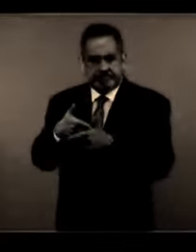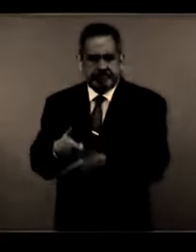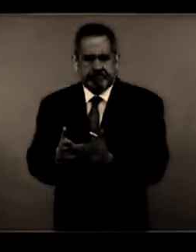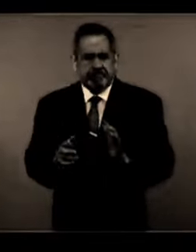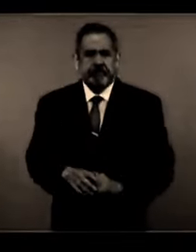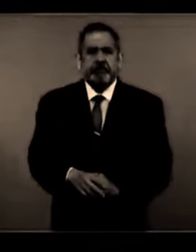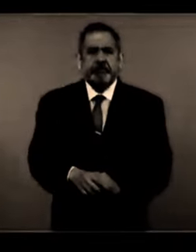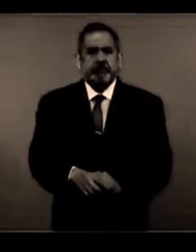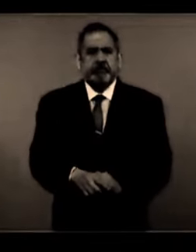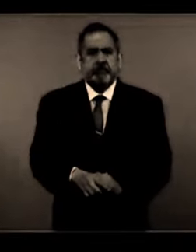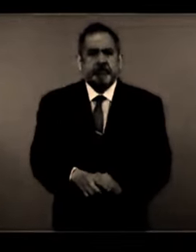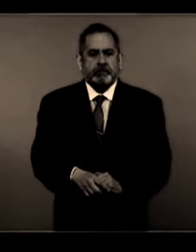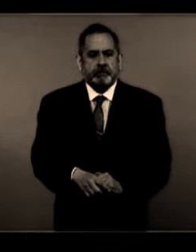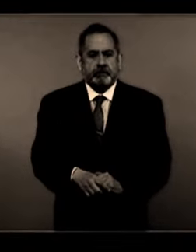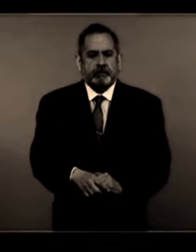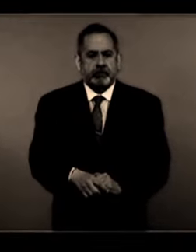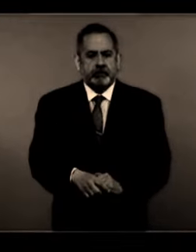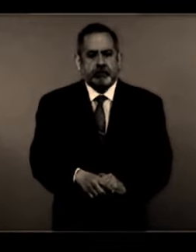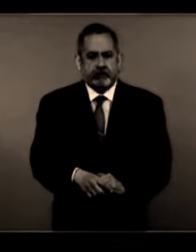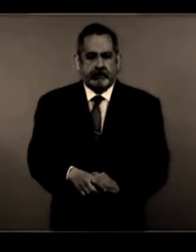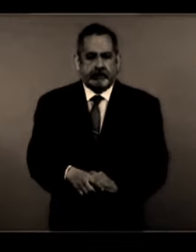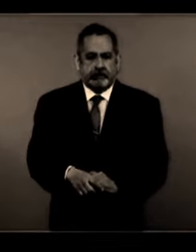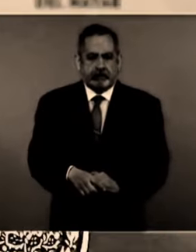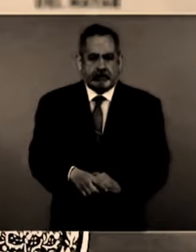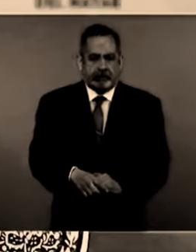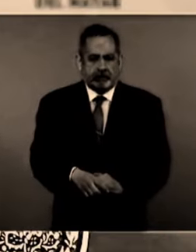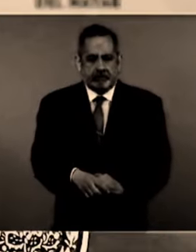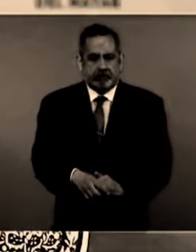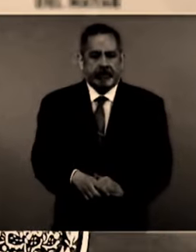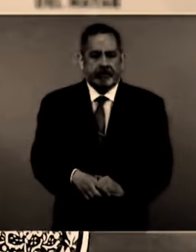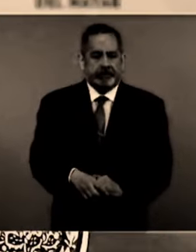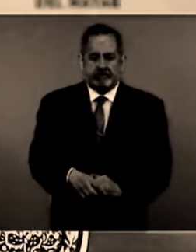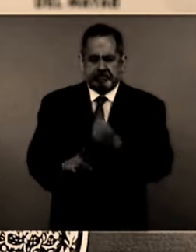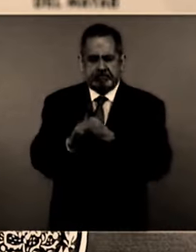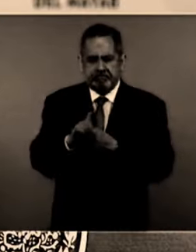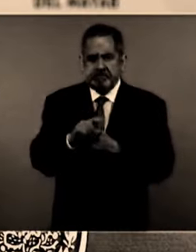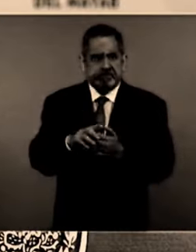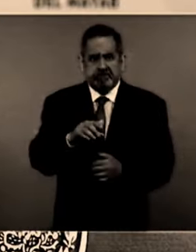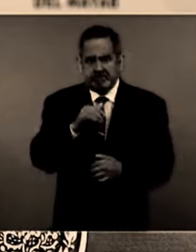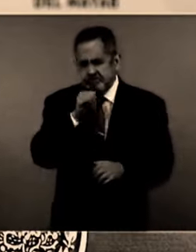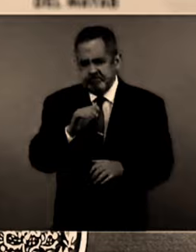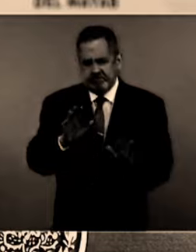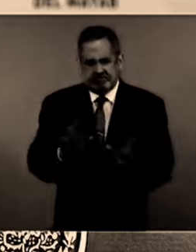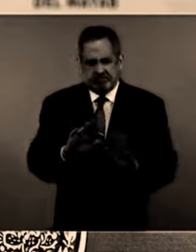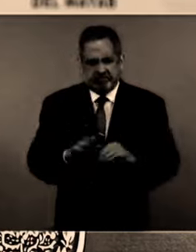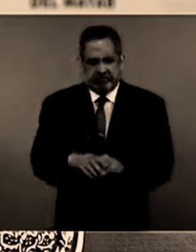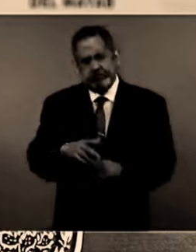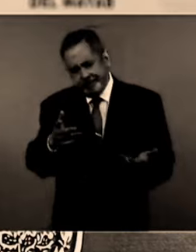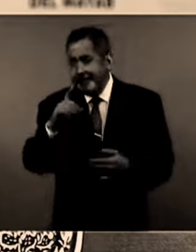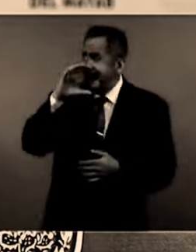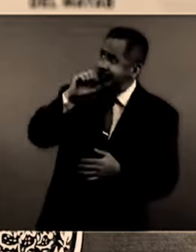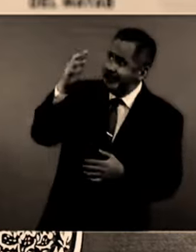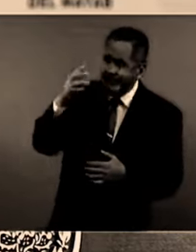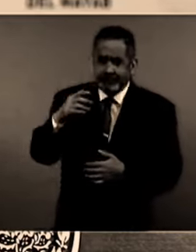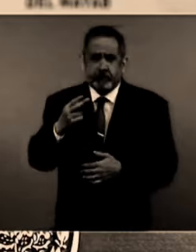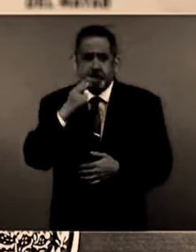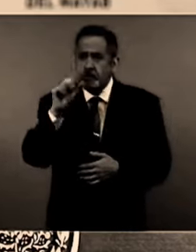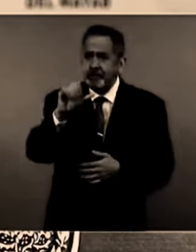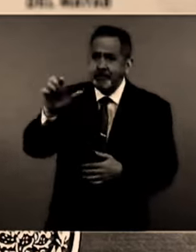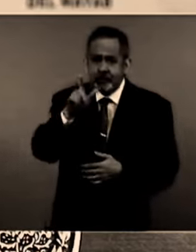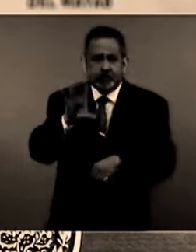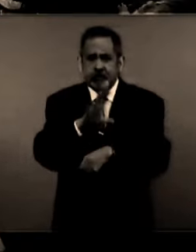y no hay mayor problema. Sí, a todos nos consta, hay más calor, hay más demanda de